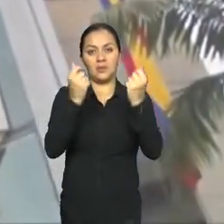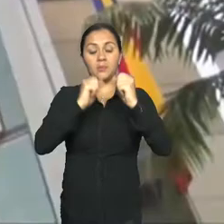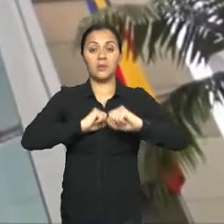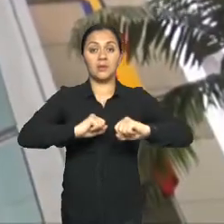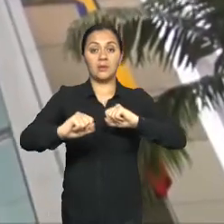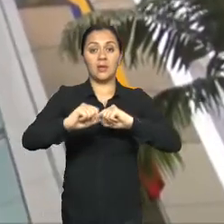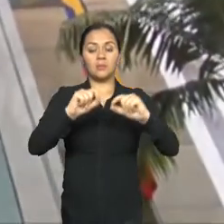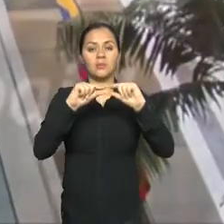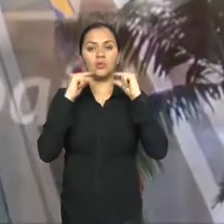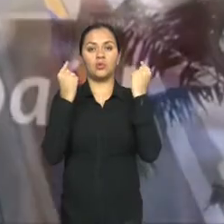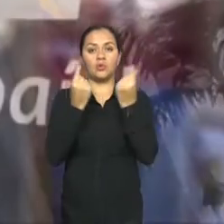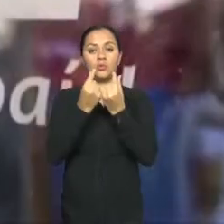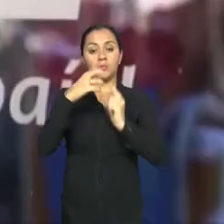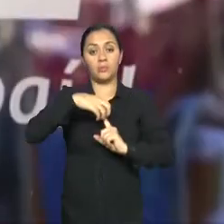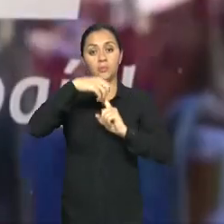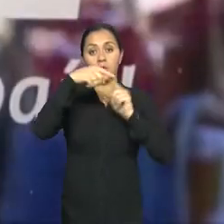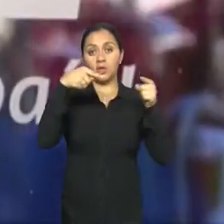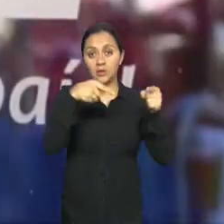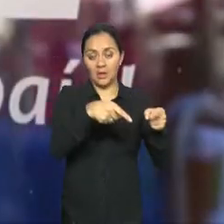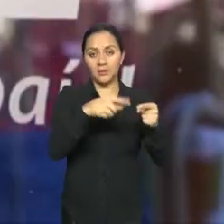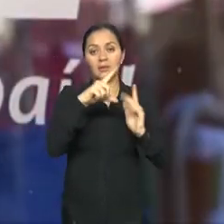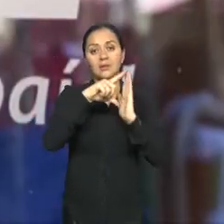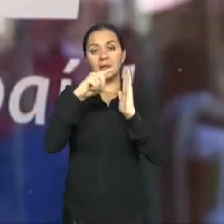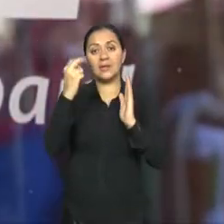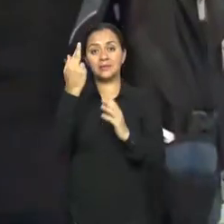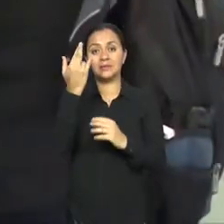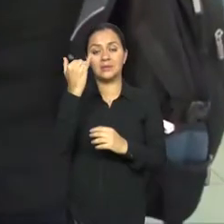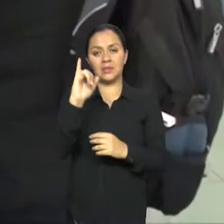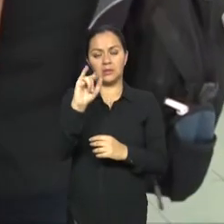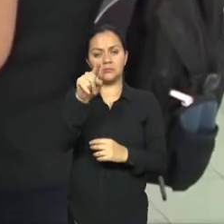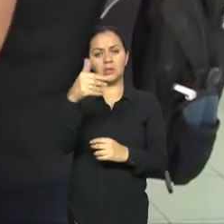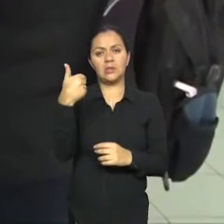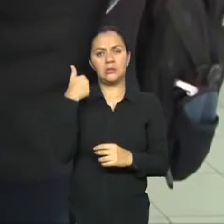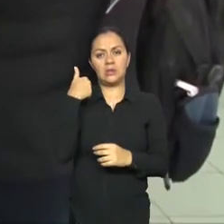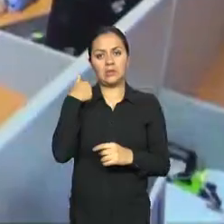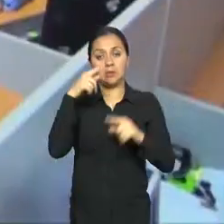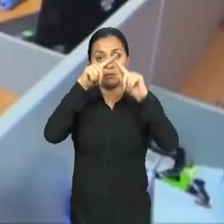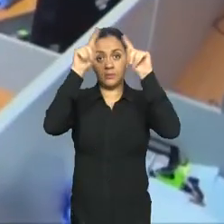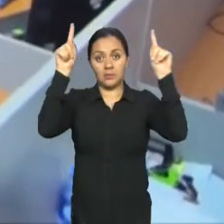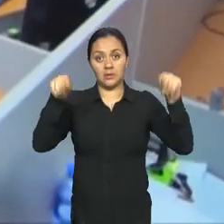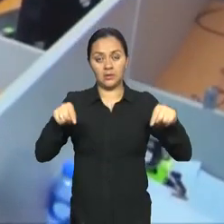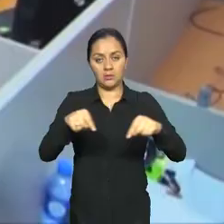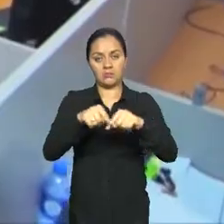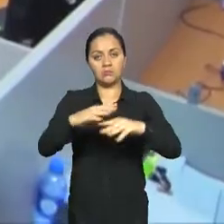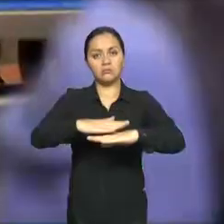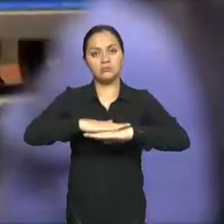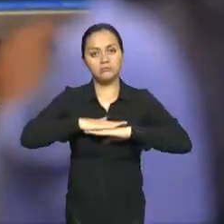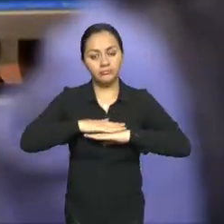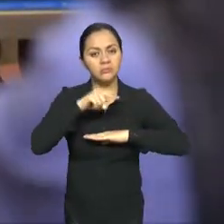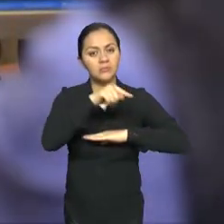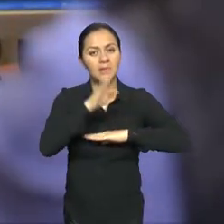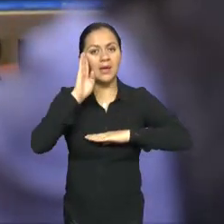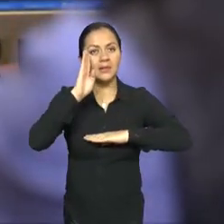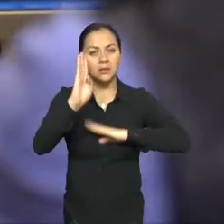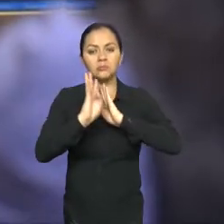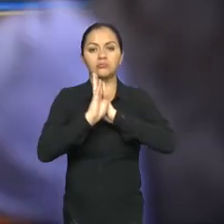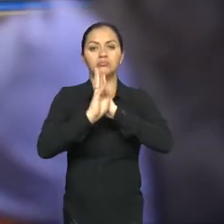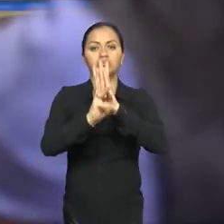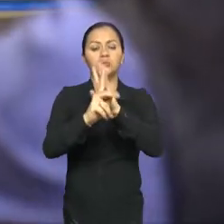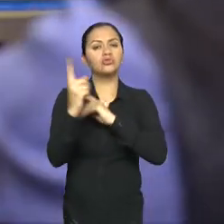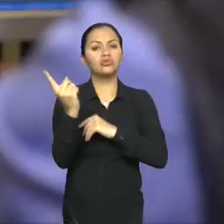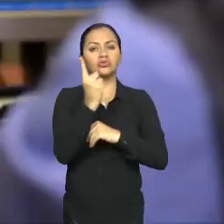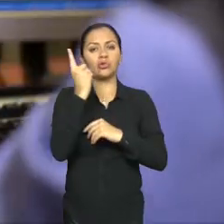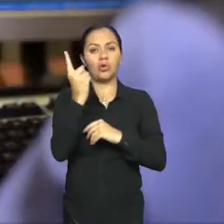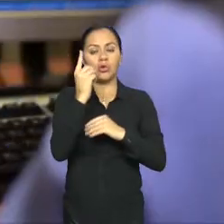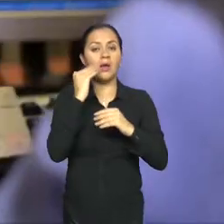a los grupos prioritarios, el Servicio de Rentas Internas dispone de ventanillas únicas de atención destinadas exclusivamente